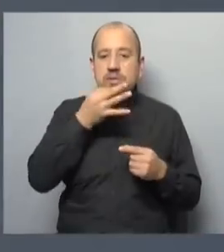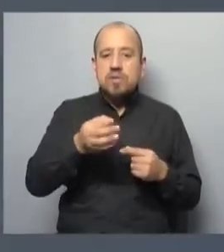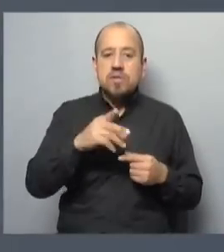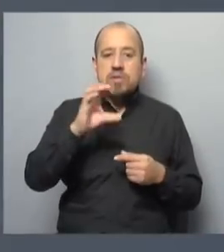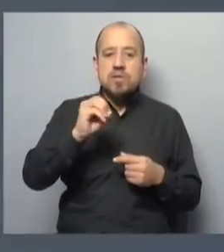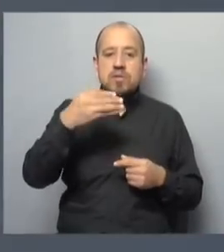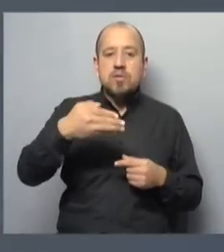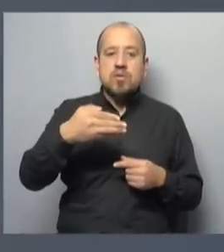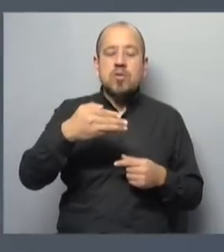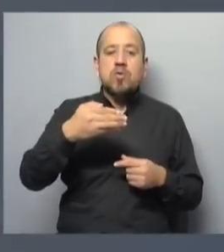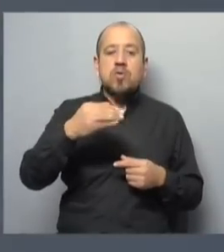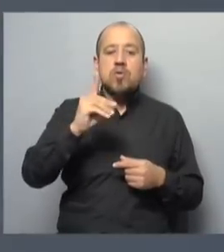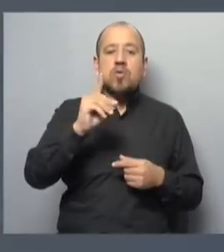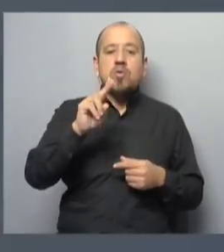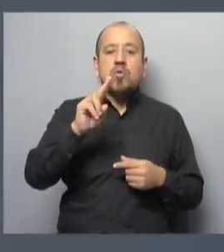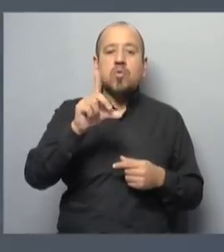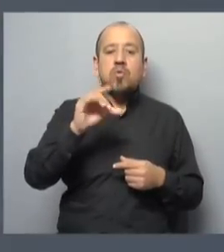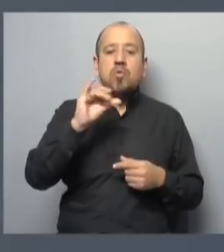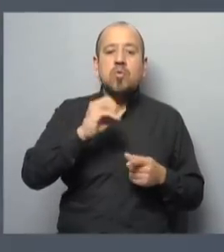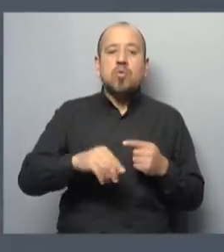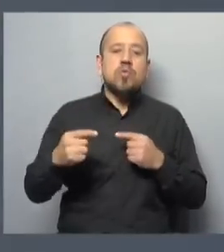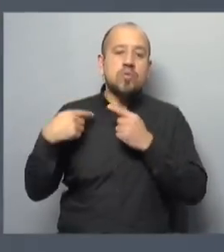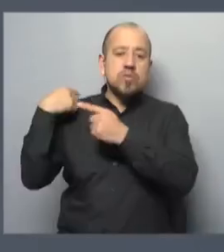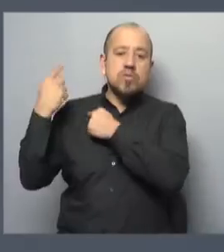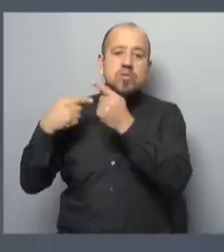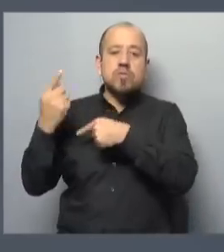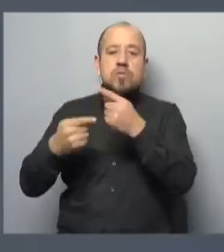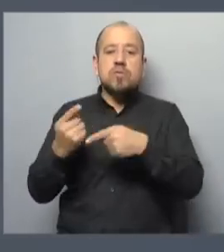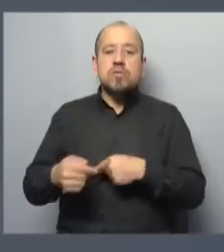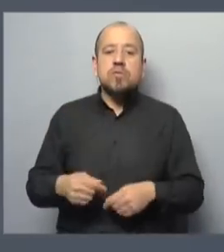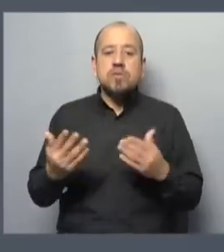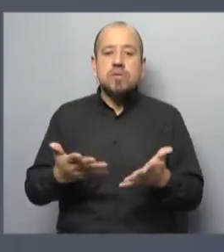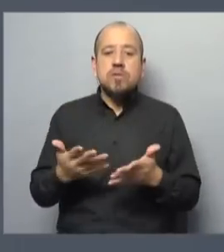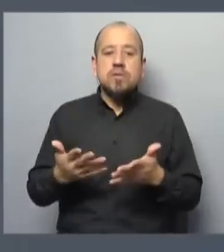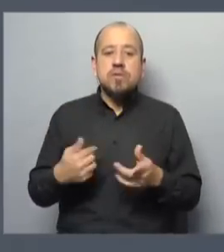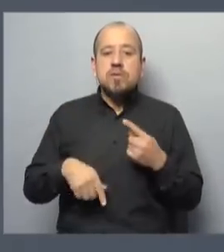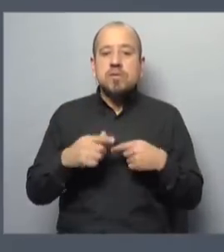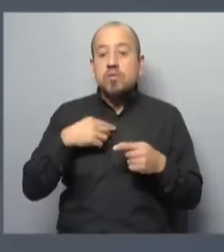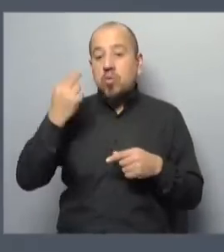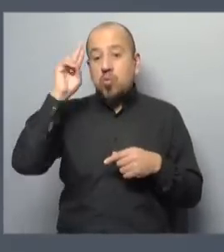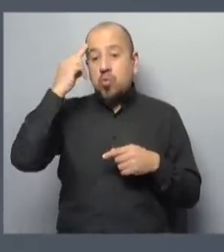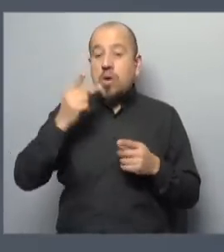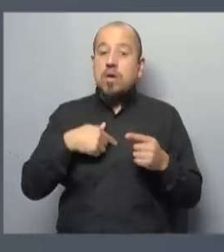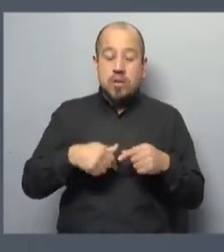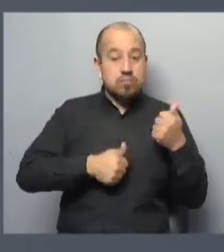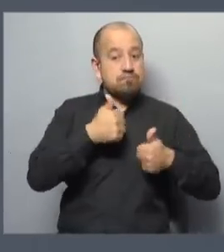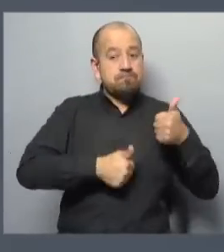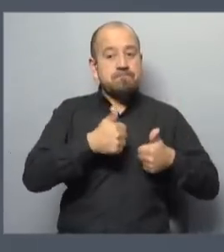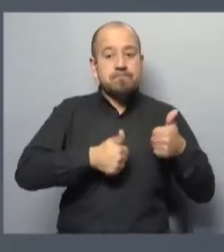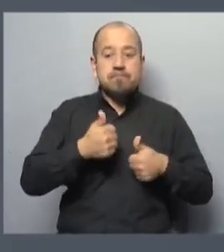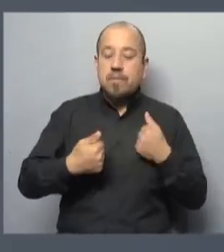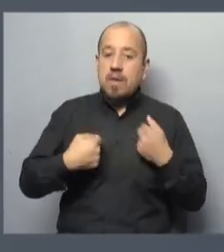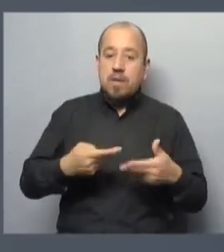y capaz que las generaciones siguiente en un momento en un tiempo en el que era muy duro era muy competitivo y el fútbol era